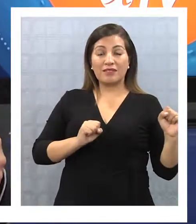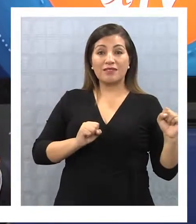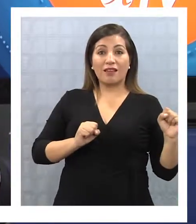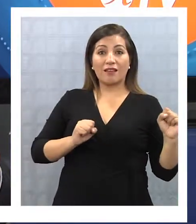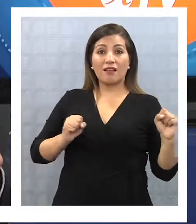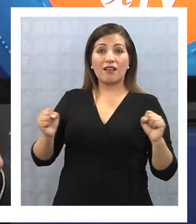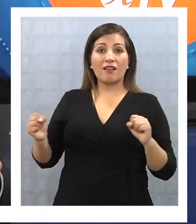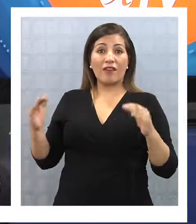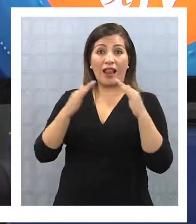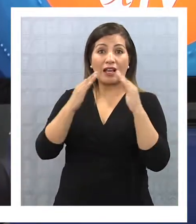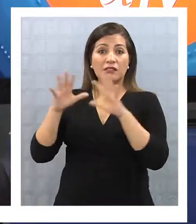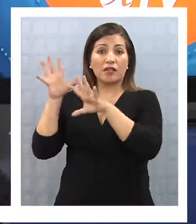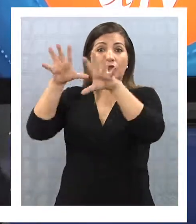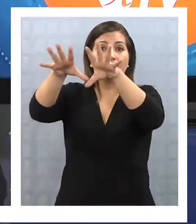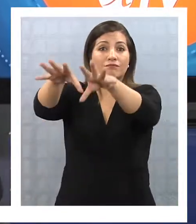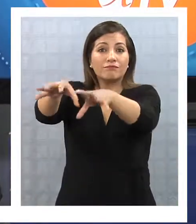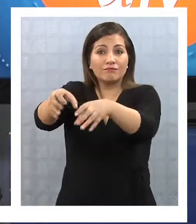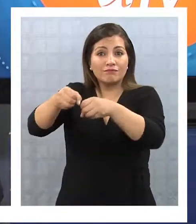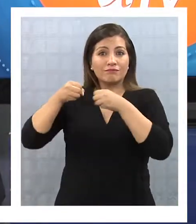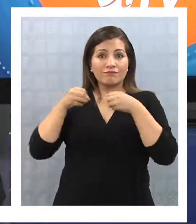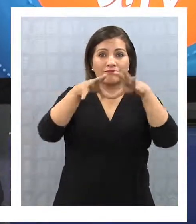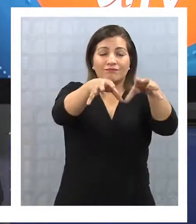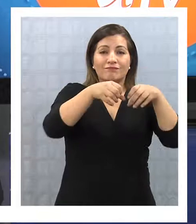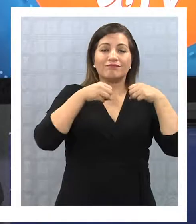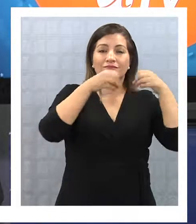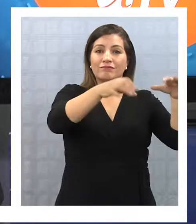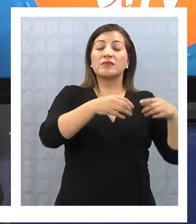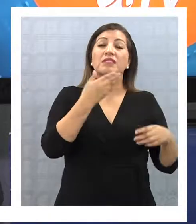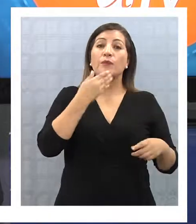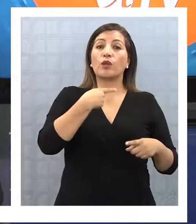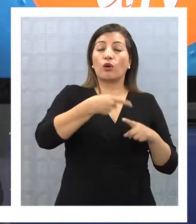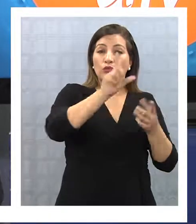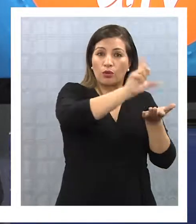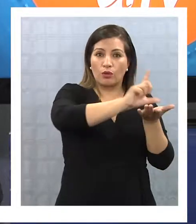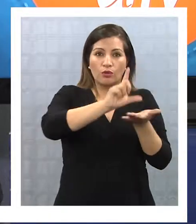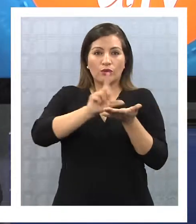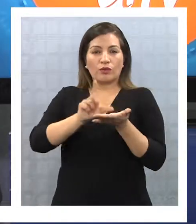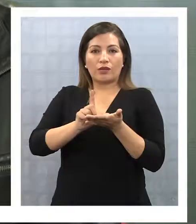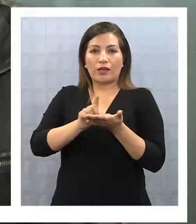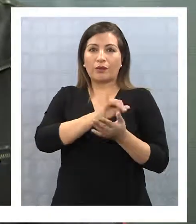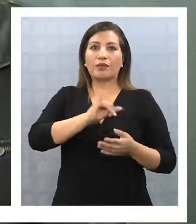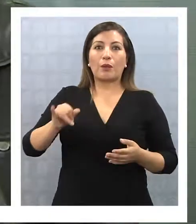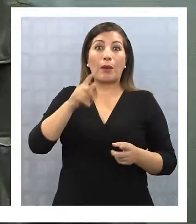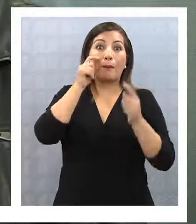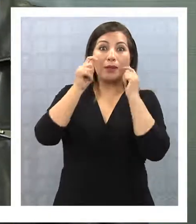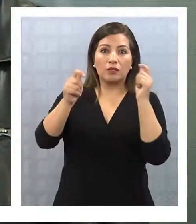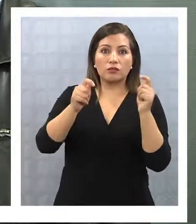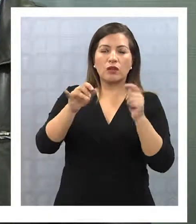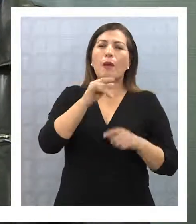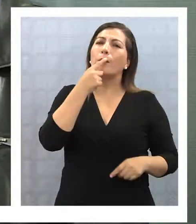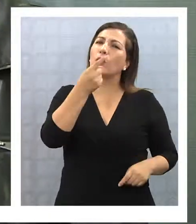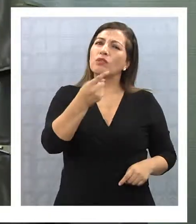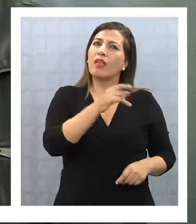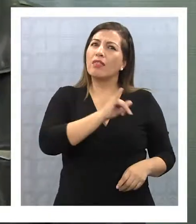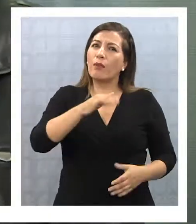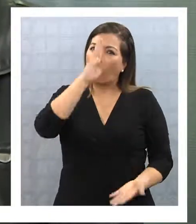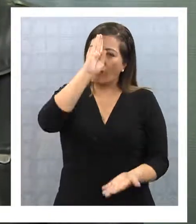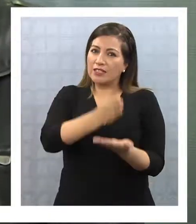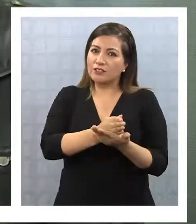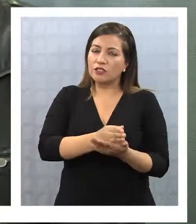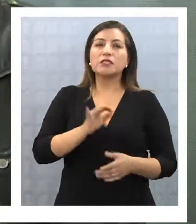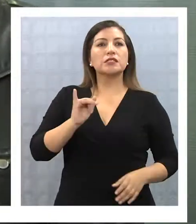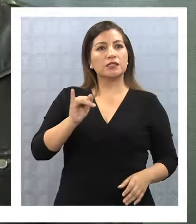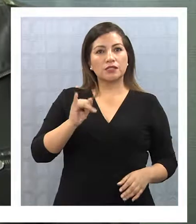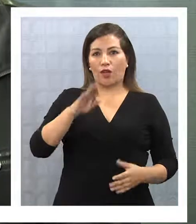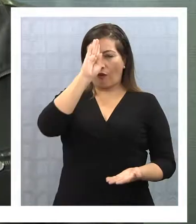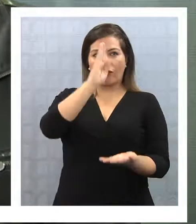recojan esto, lo incorporen a la economía circular o bien lo lleven a aquel lugar donde se va a tratar cuando sean residuos peligrosos. ¿Y eso va a ser obligatorio? Obligatorio, Sí. exactamente.